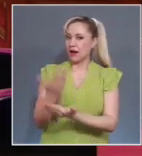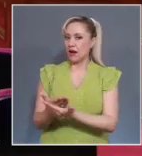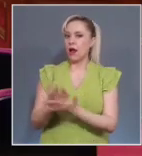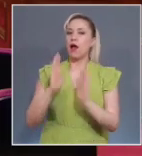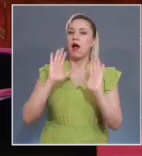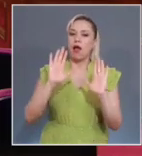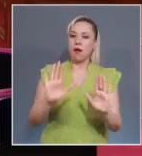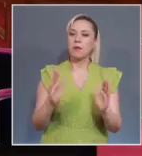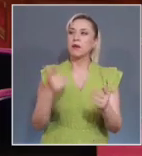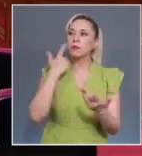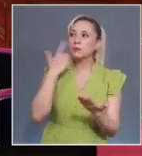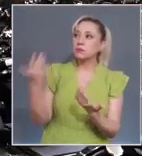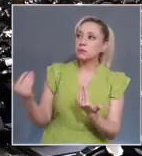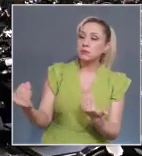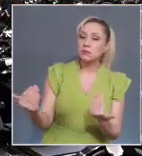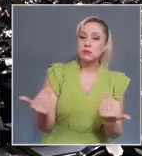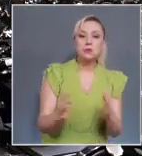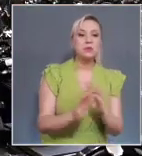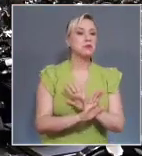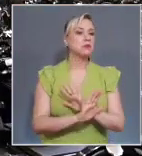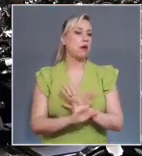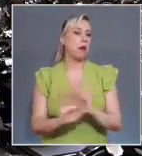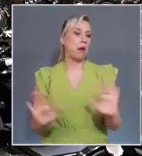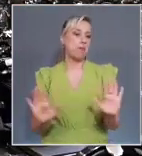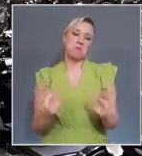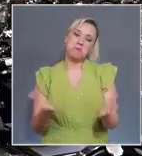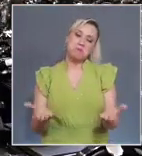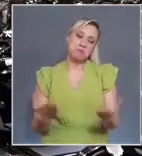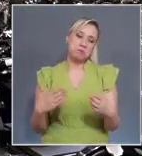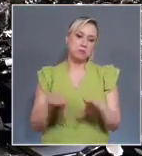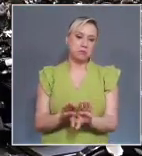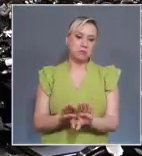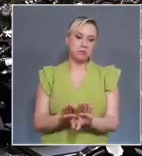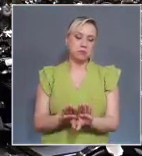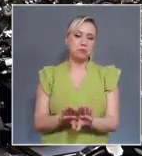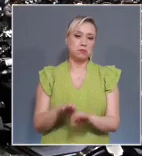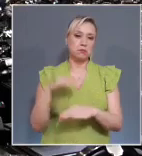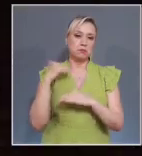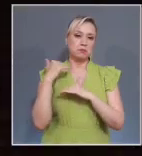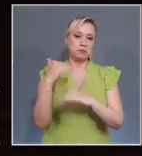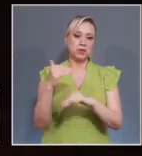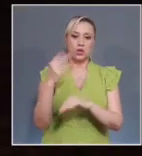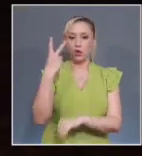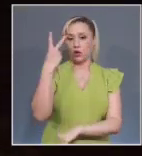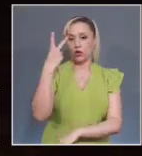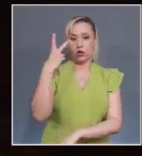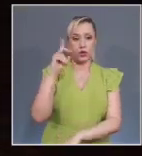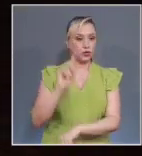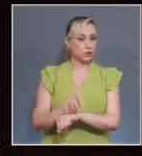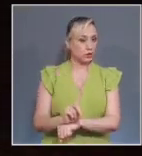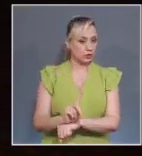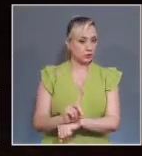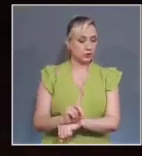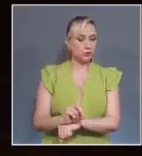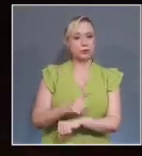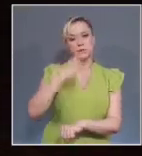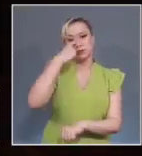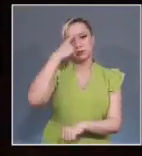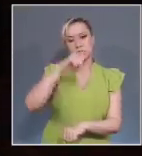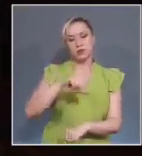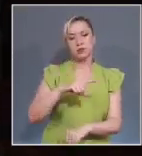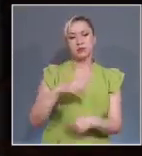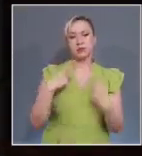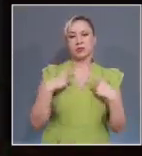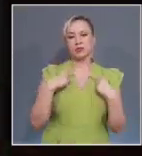votará el Pleno de la Corte. Ello tras haber concluido el plazo legal de 2 días naturales concedido a los demandantes para presentar